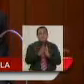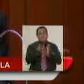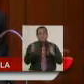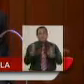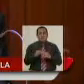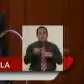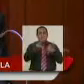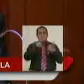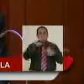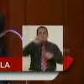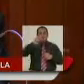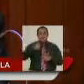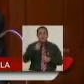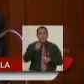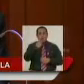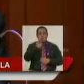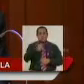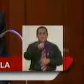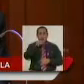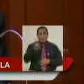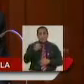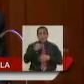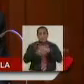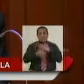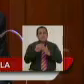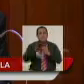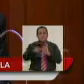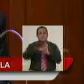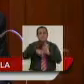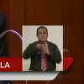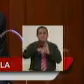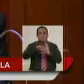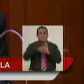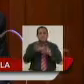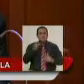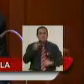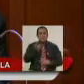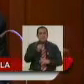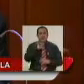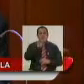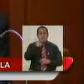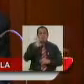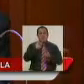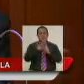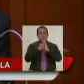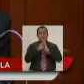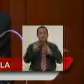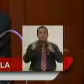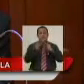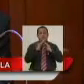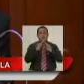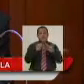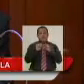de más de 600.000 peruanos, que llegarán en 45 minutos a sus hogares. Se unirá